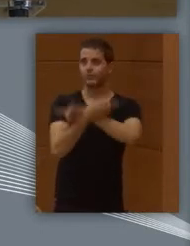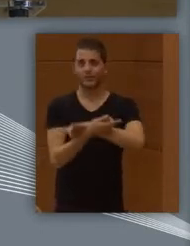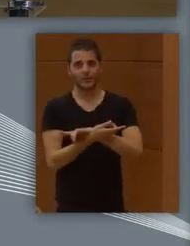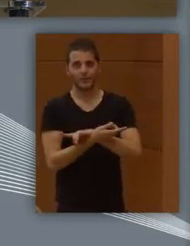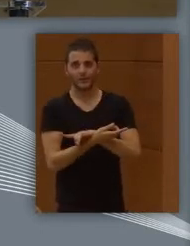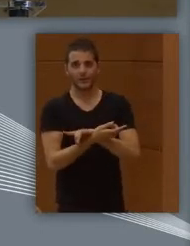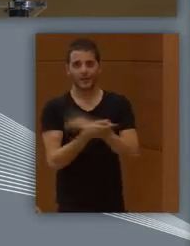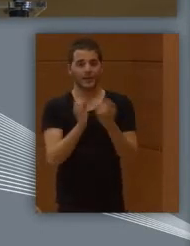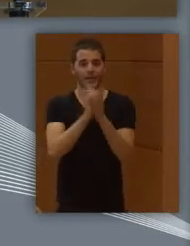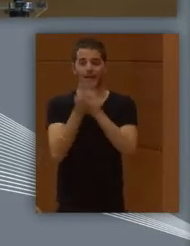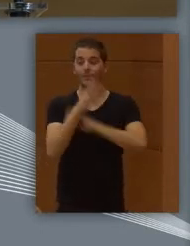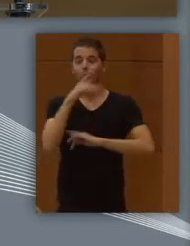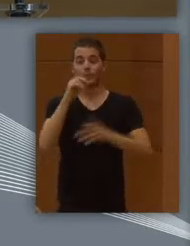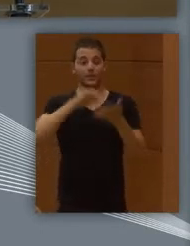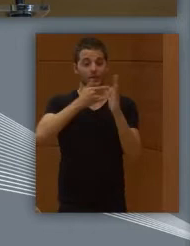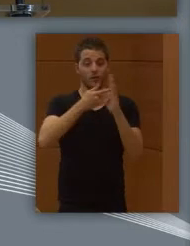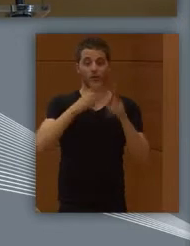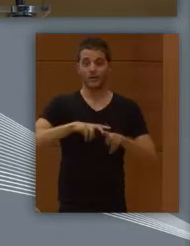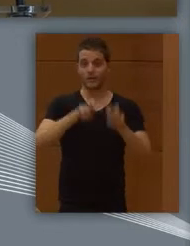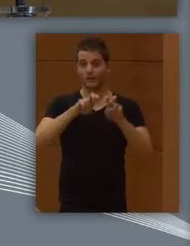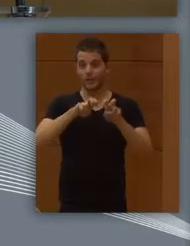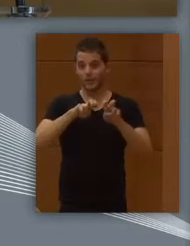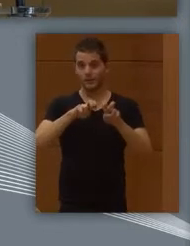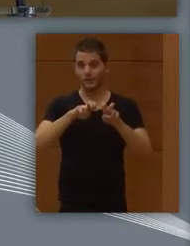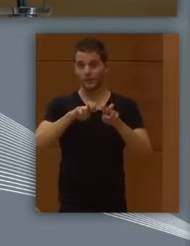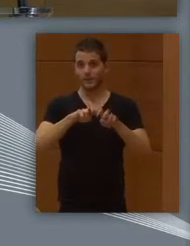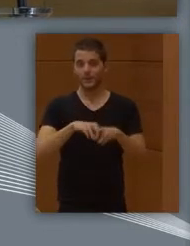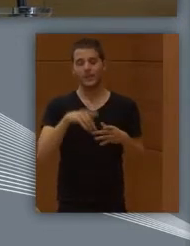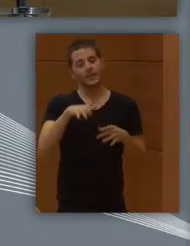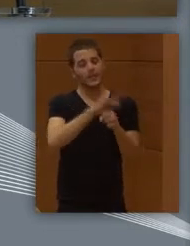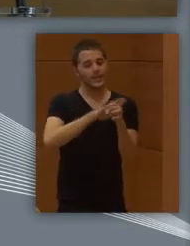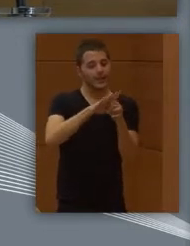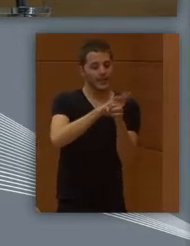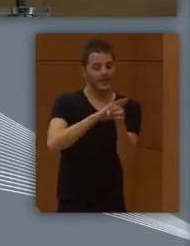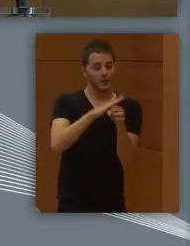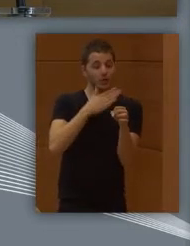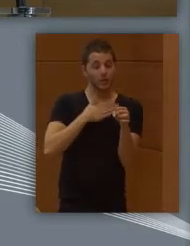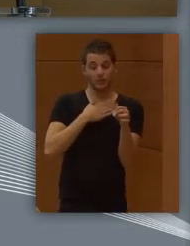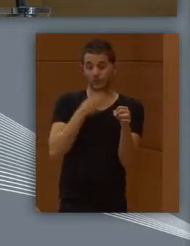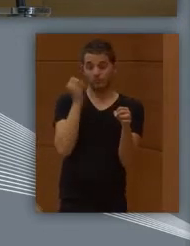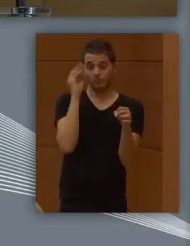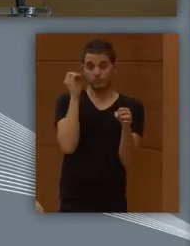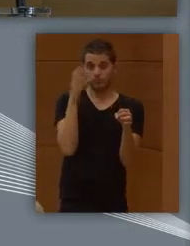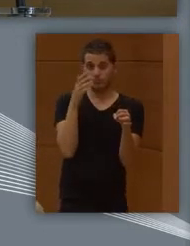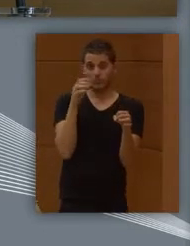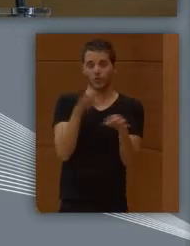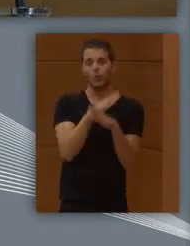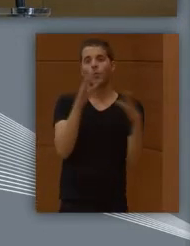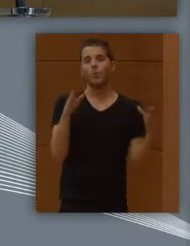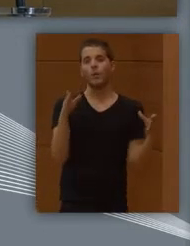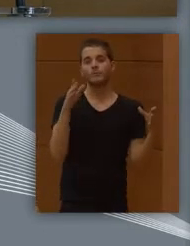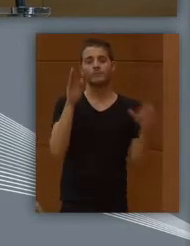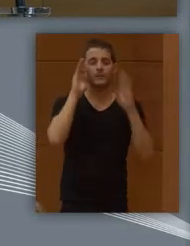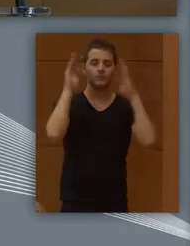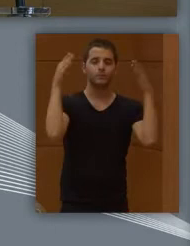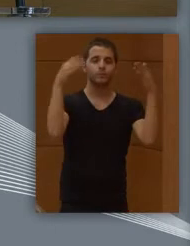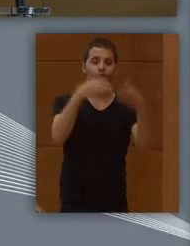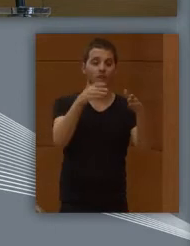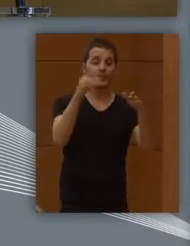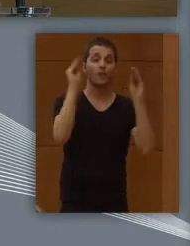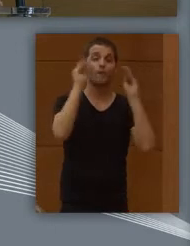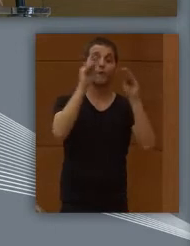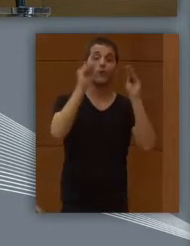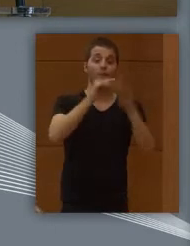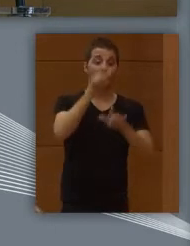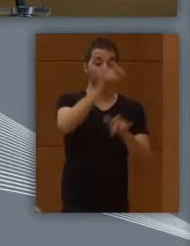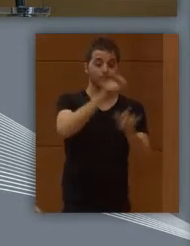con las nuevas tecnologías. El ámbito de mi presentación va orientado a lo que sería la formación